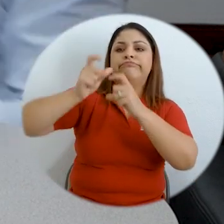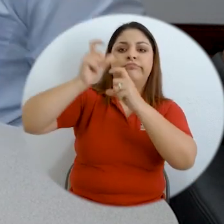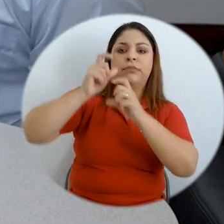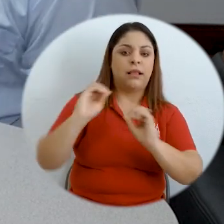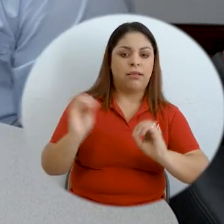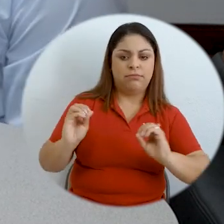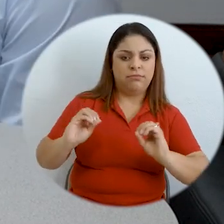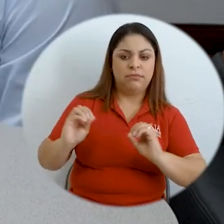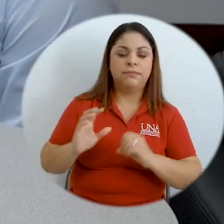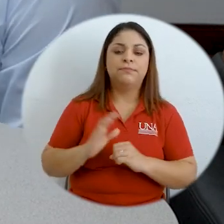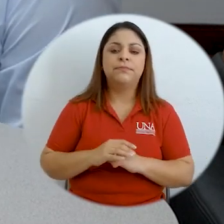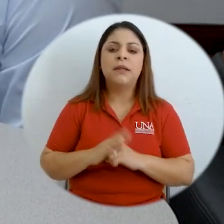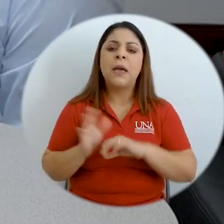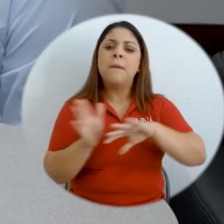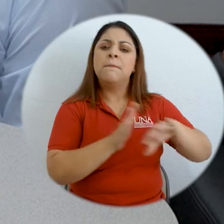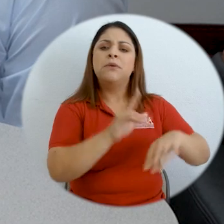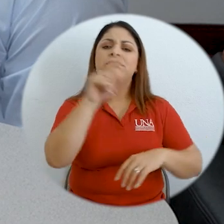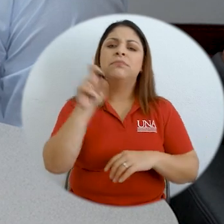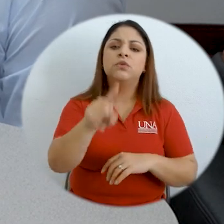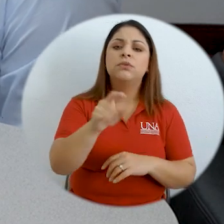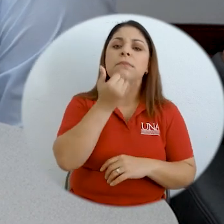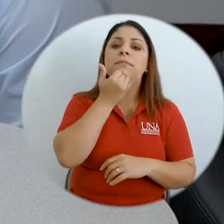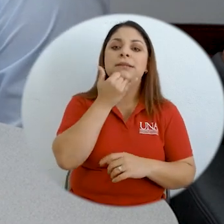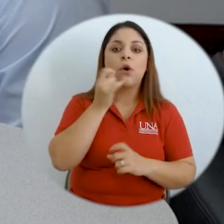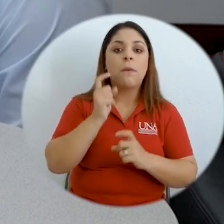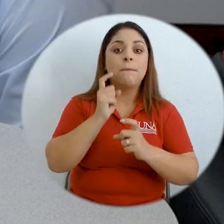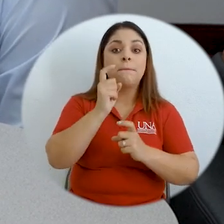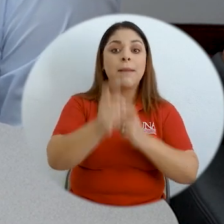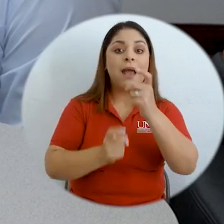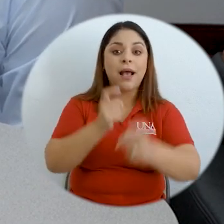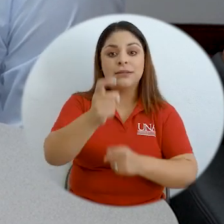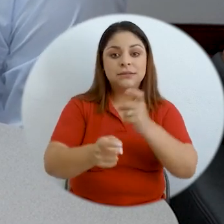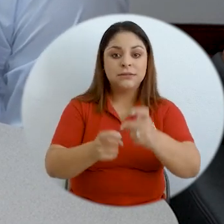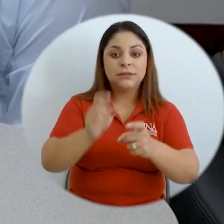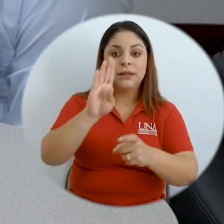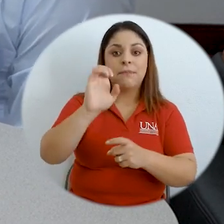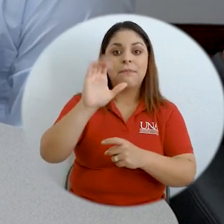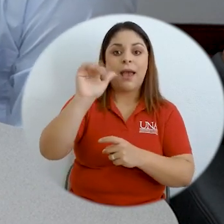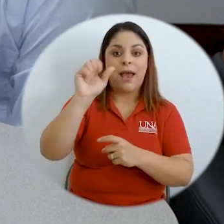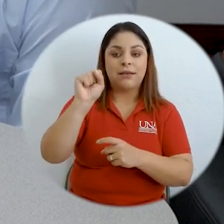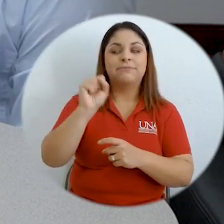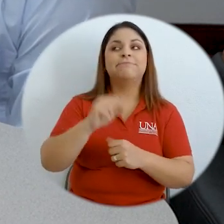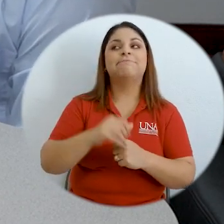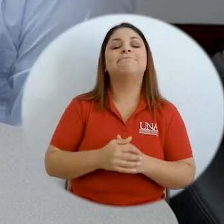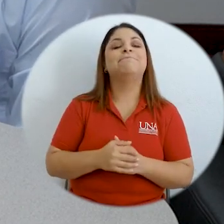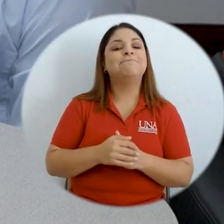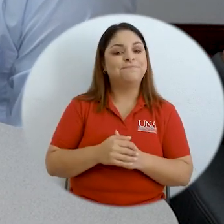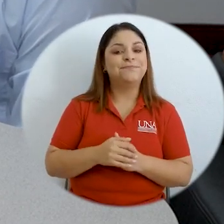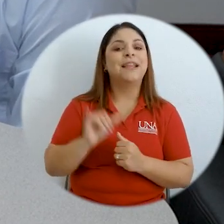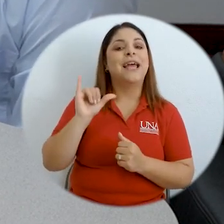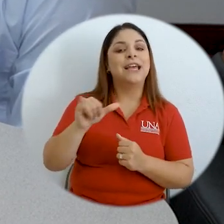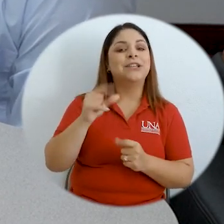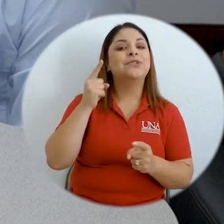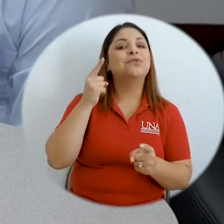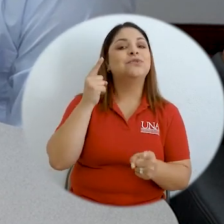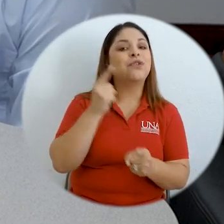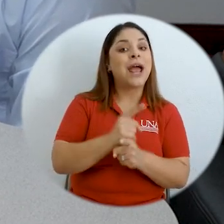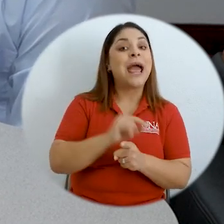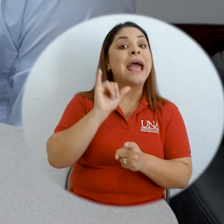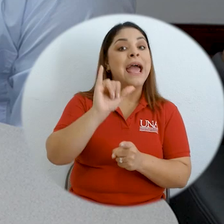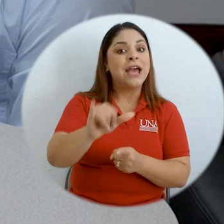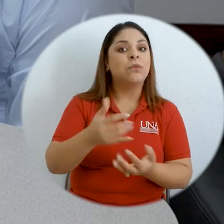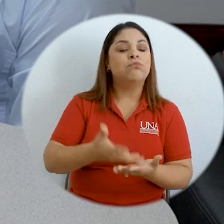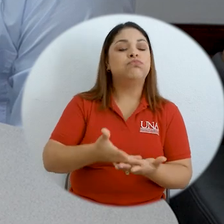tema de becas? Ahí es donde viene el gran acierto, porque si ha crecido un rubro en la universidad, ha sido el